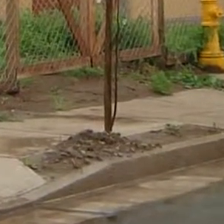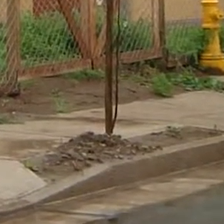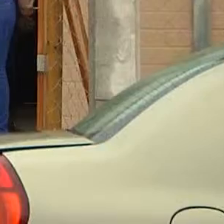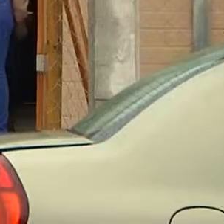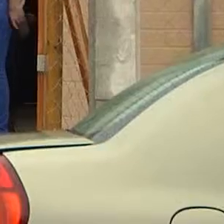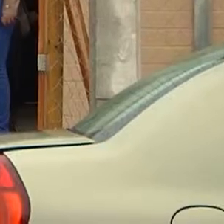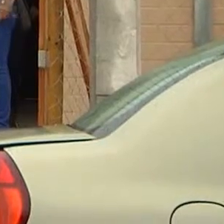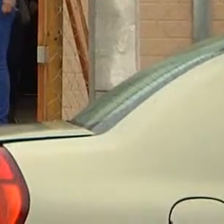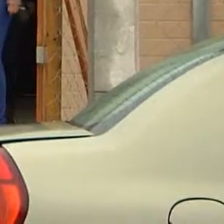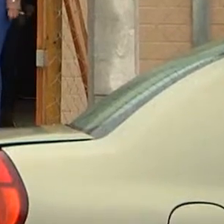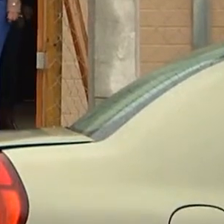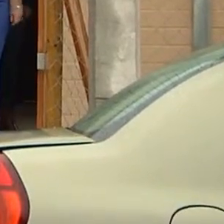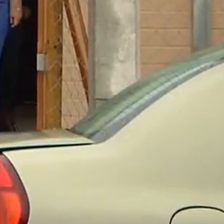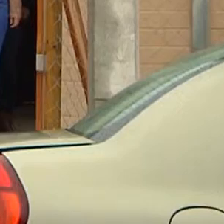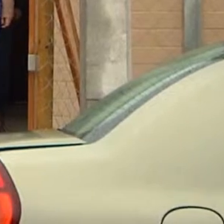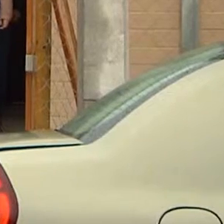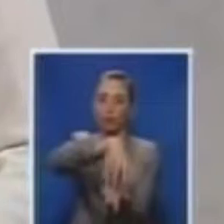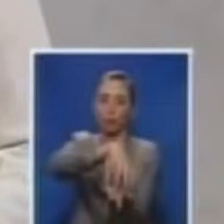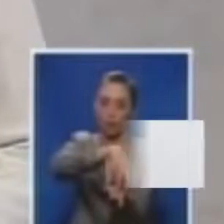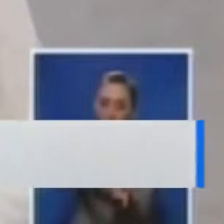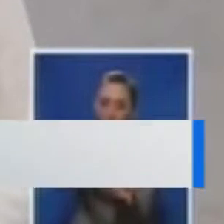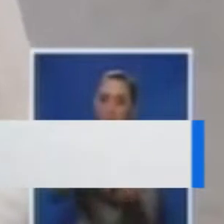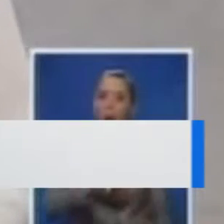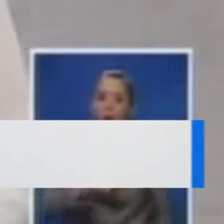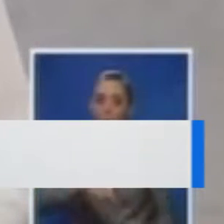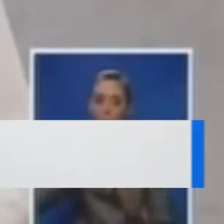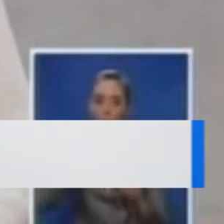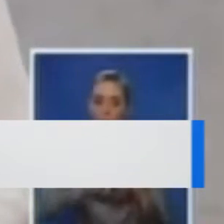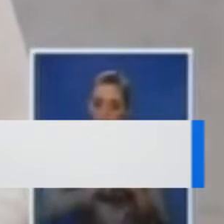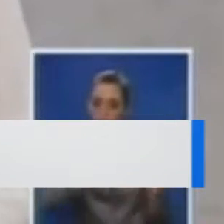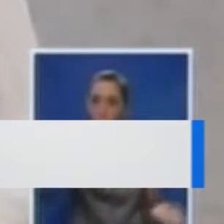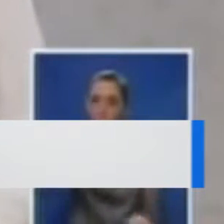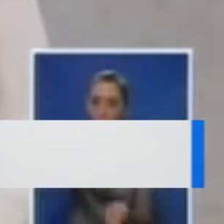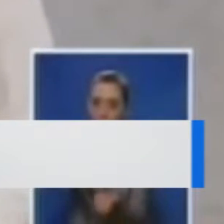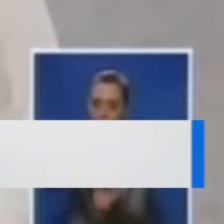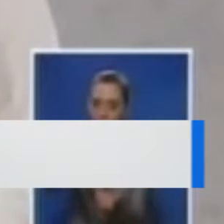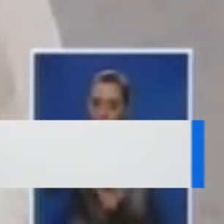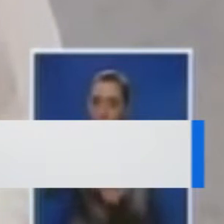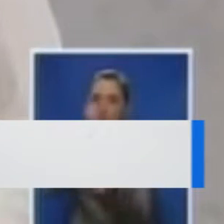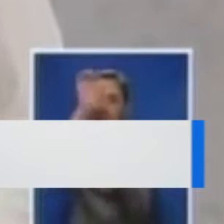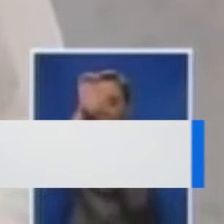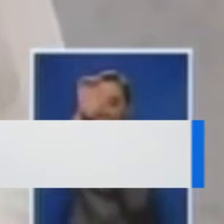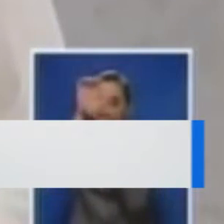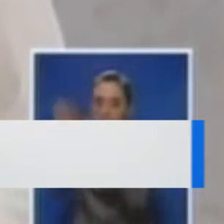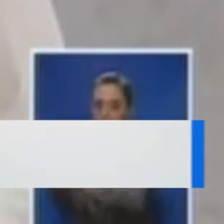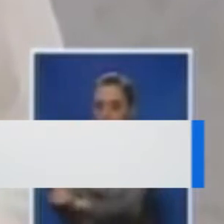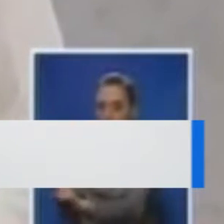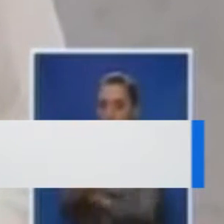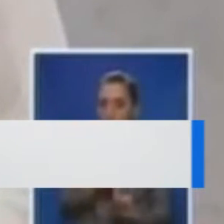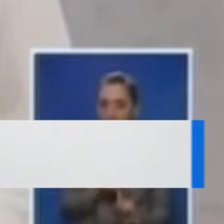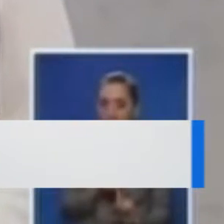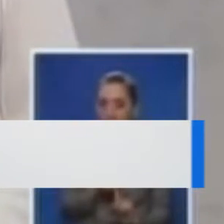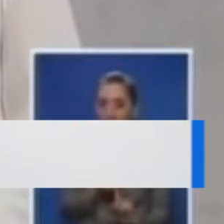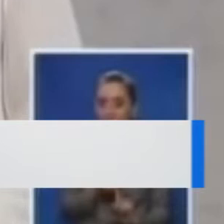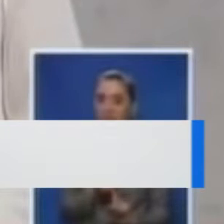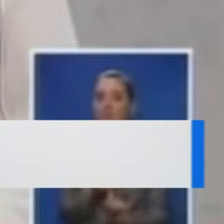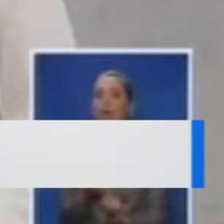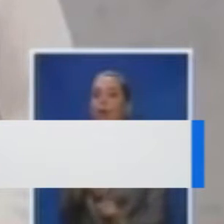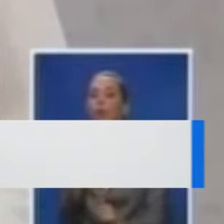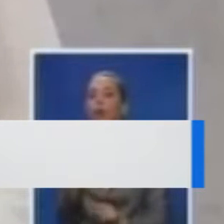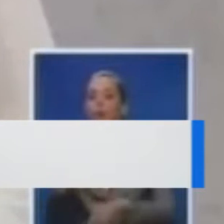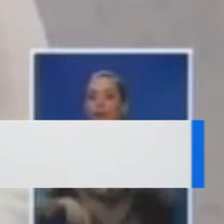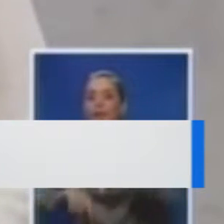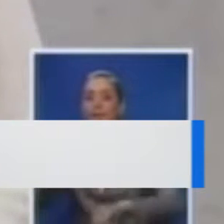desde el 15 de marzo de este año. Y enviaremos un proyecto de ley que permita al Estado captar una mayor parte de la valorización